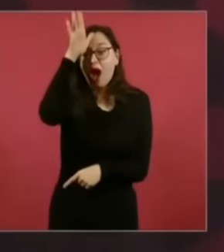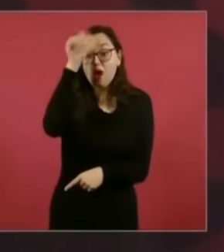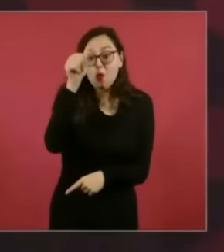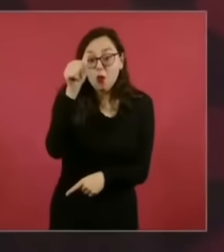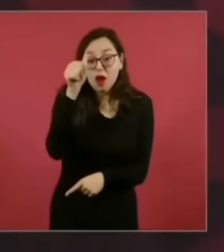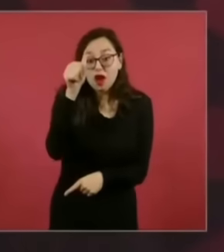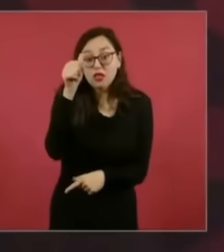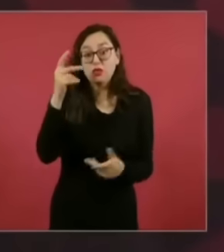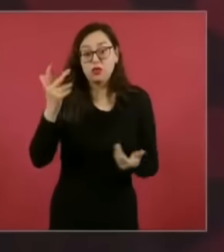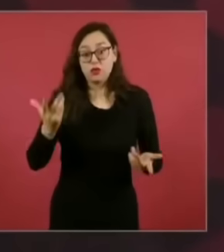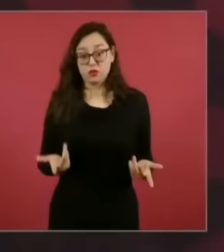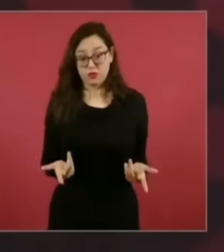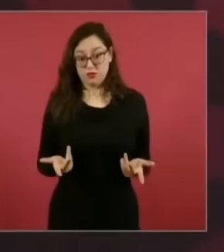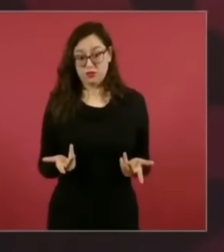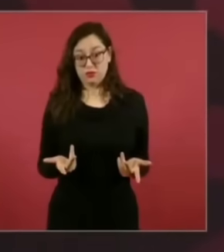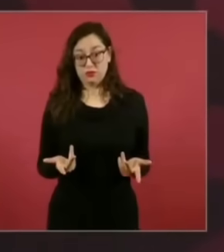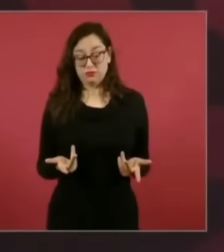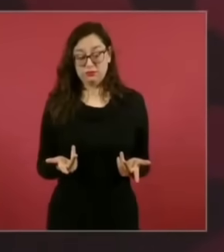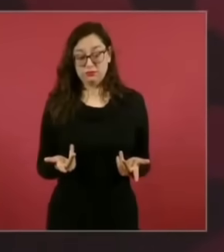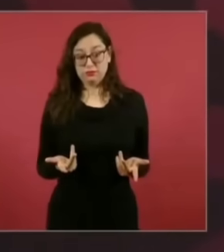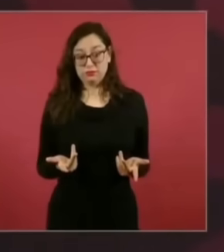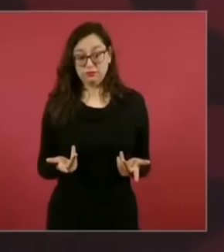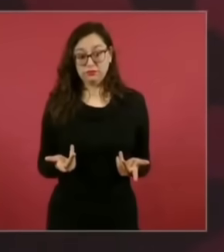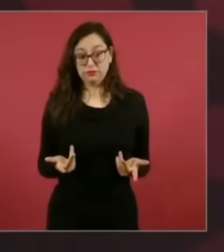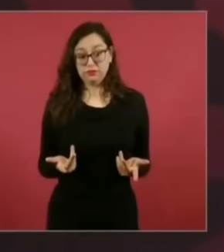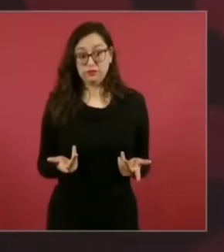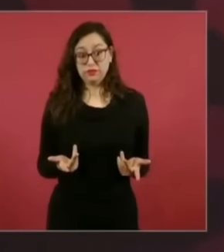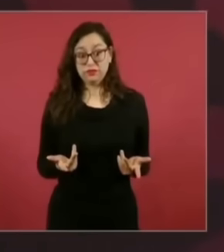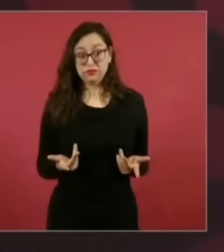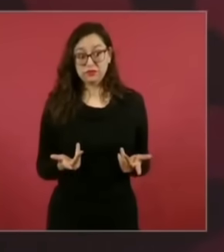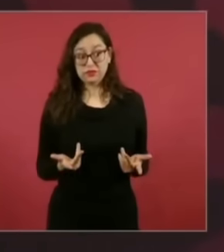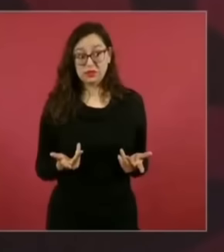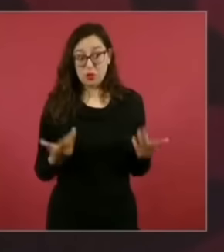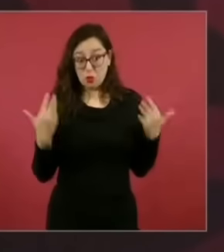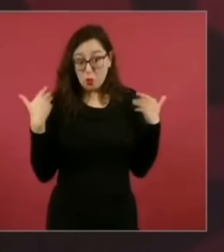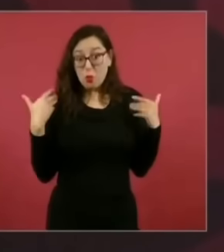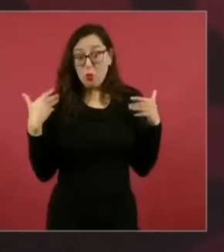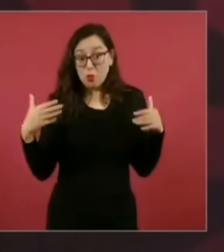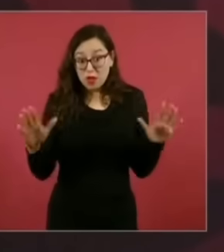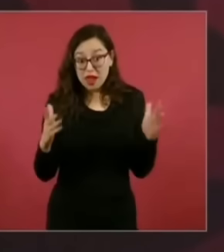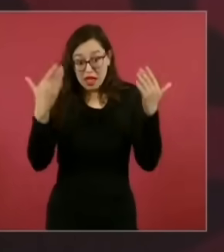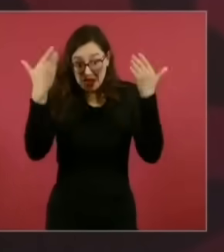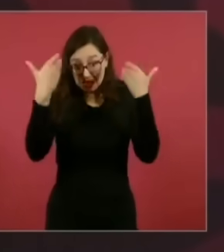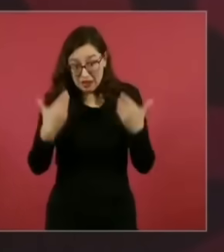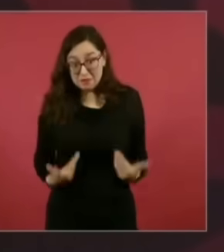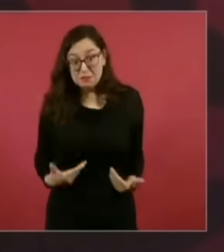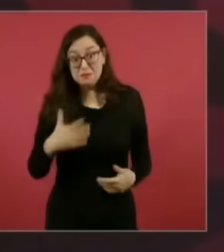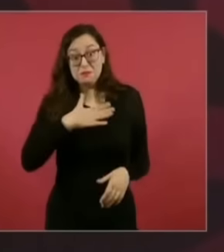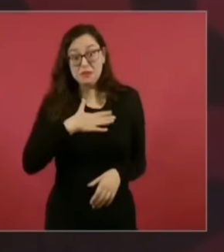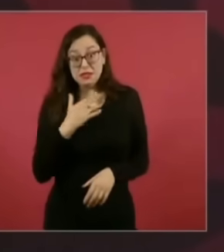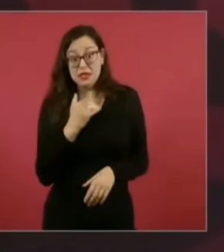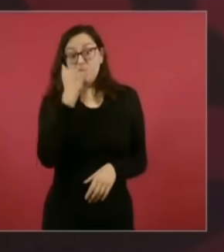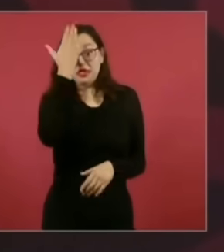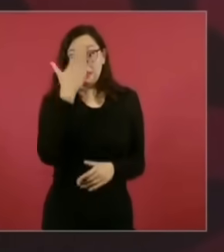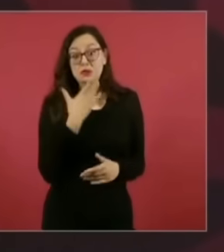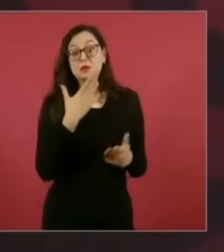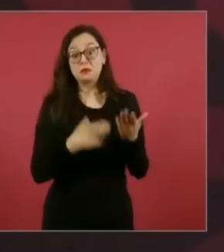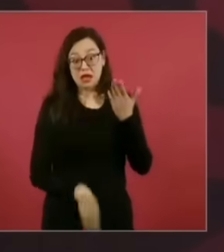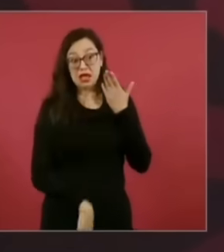acuerdo, incluso a costa del prestigio